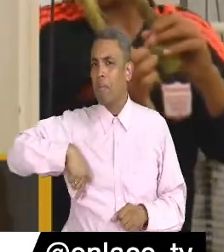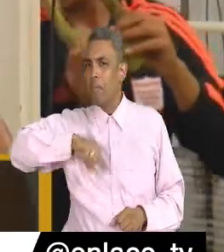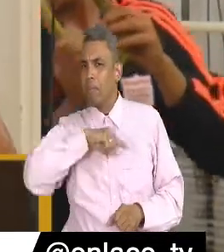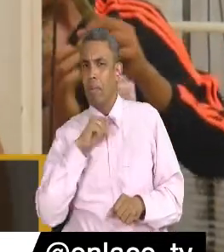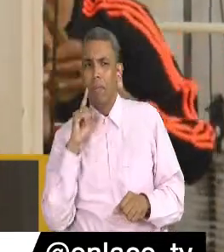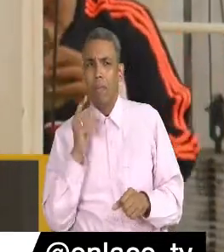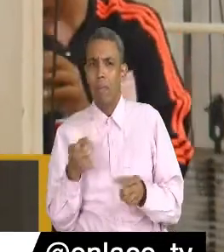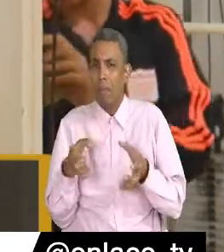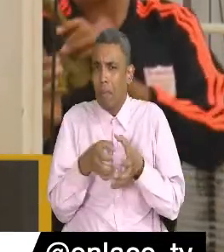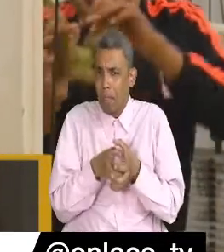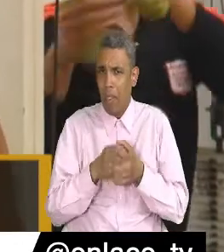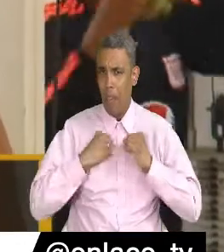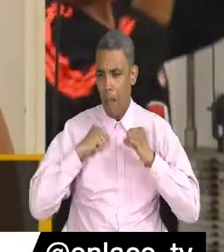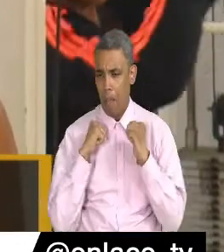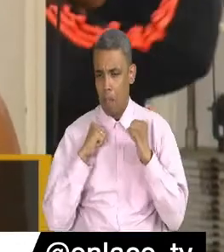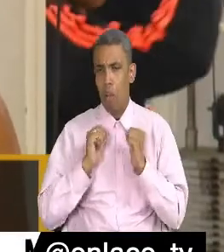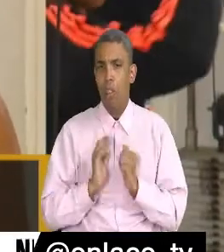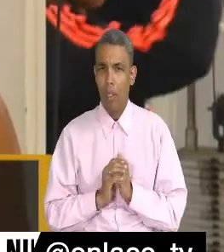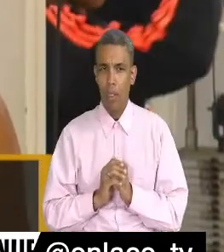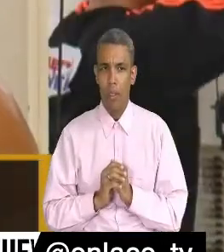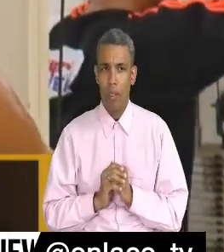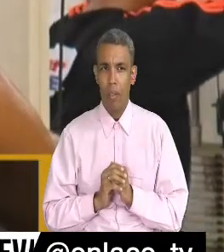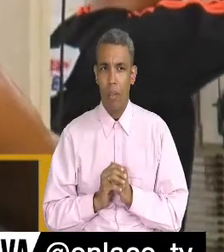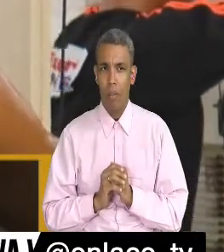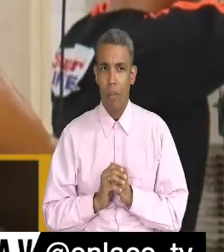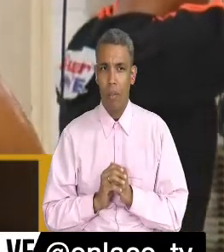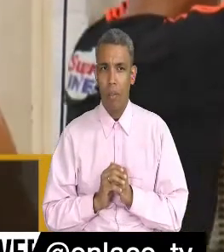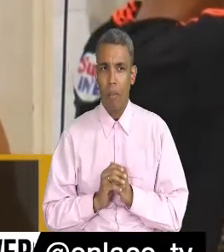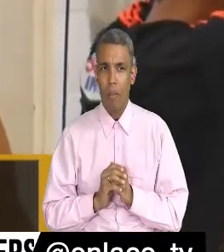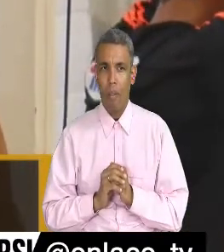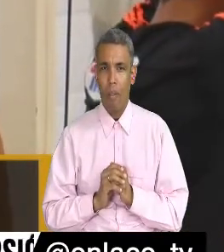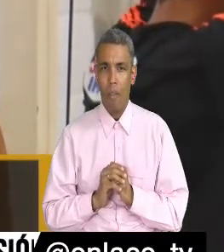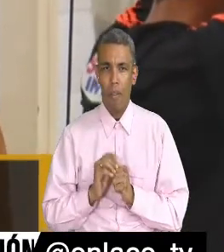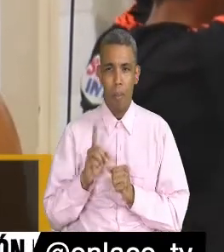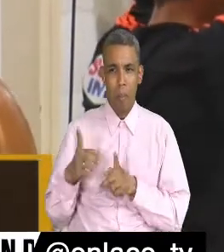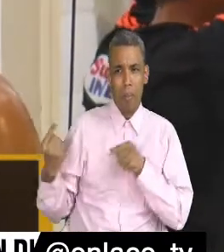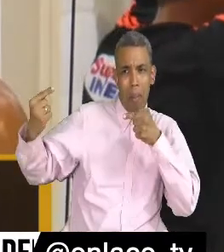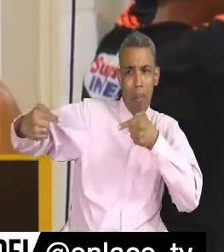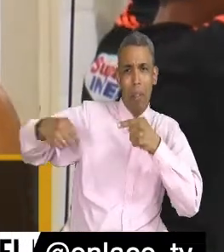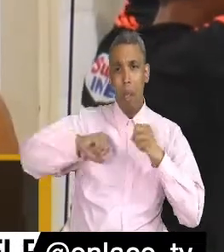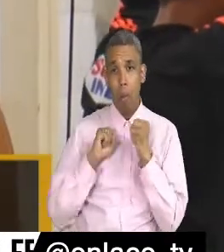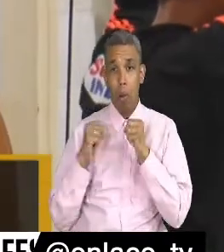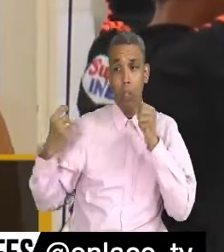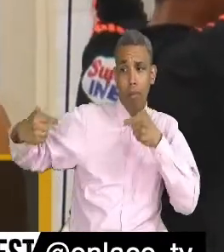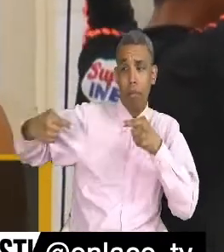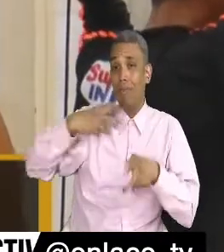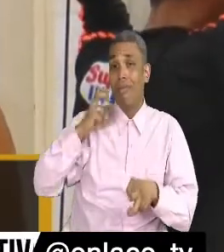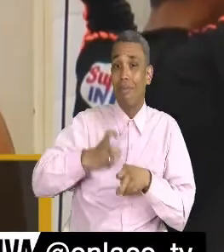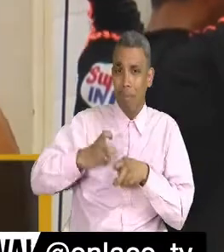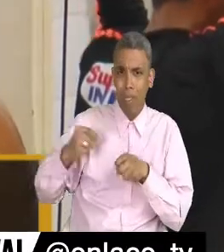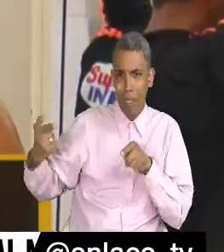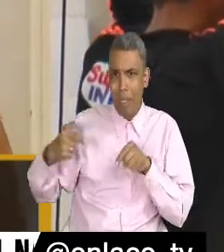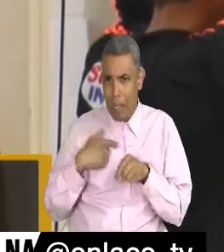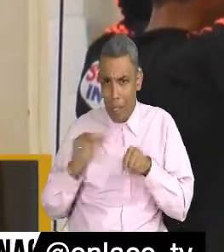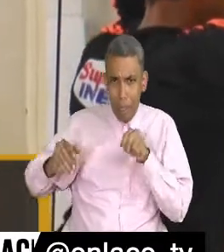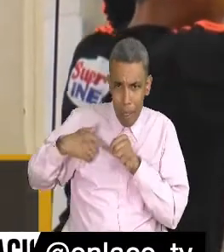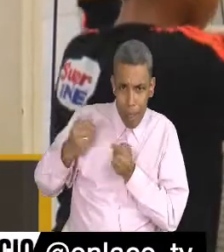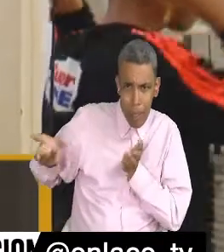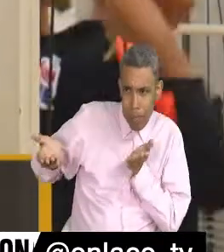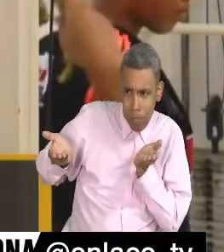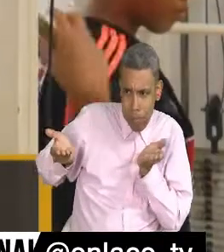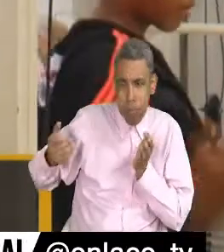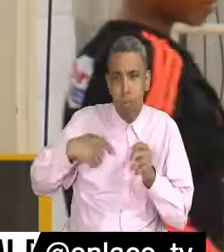y ya ese rato ya me había pegado una pela del pela de Bogotá, pero los entrenamientos fuertes que obtuve